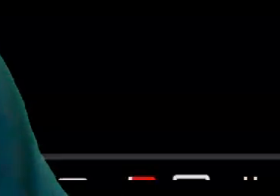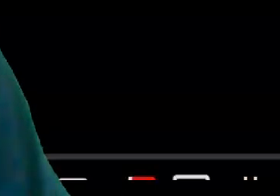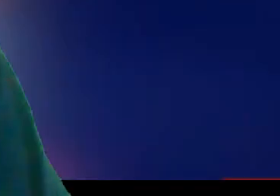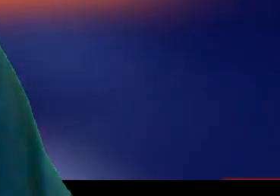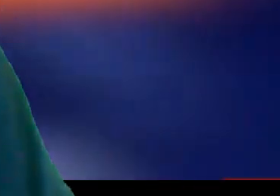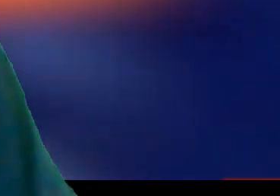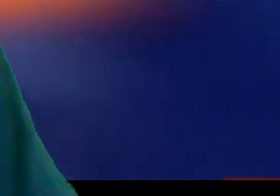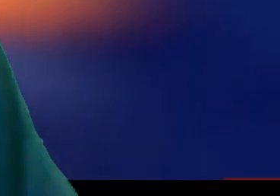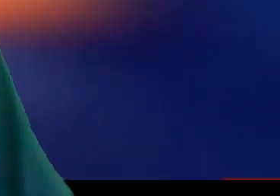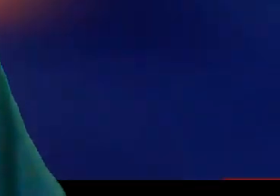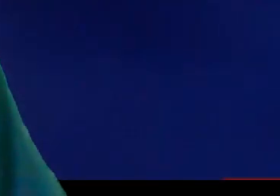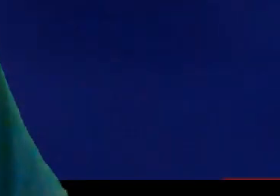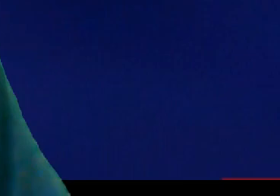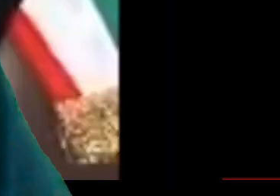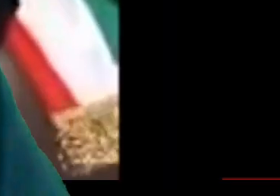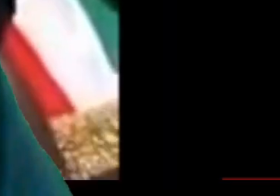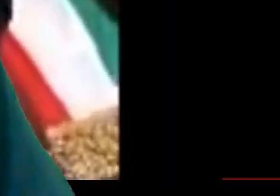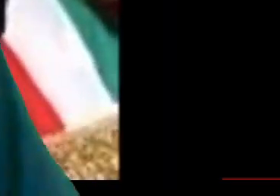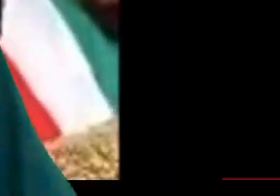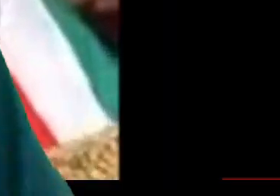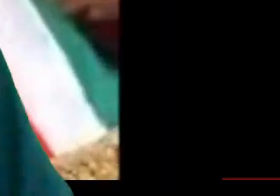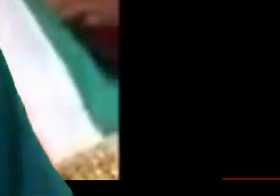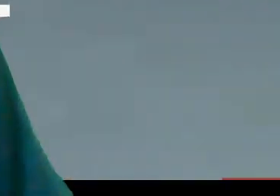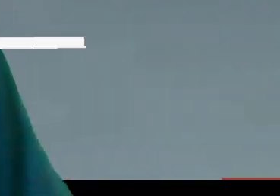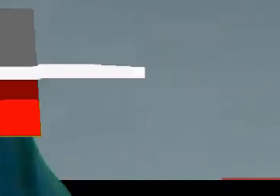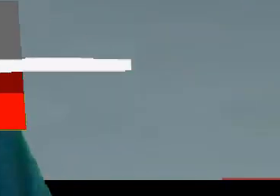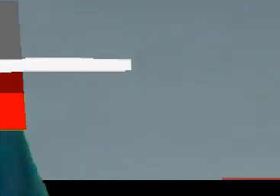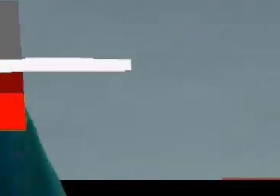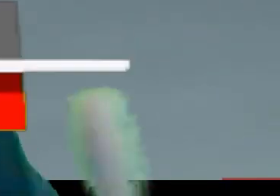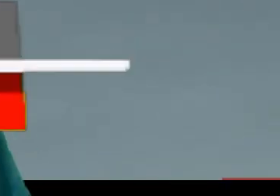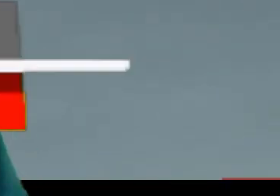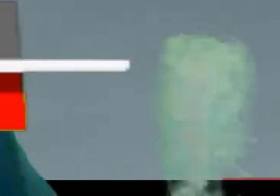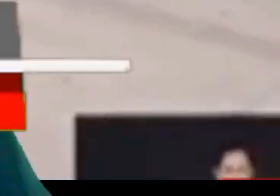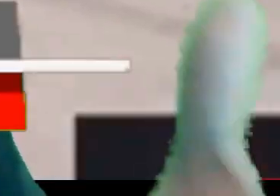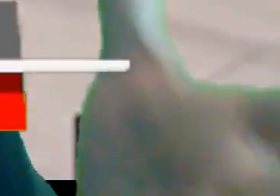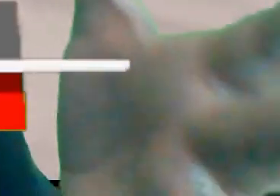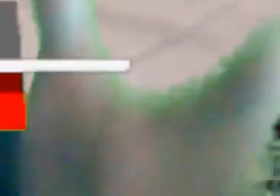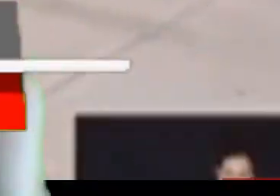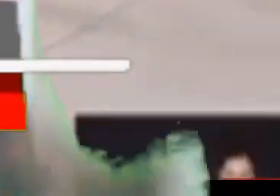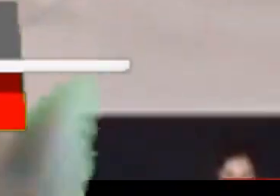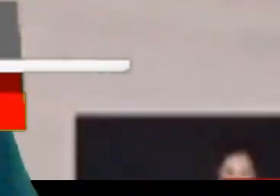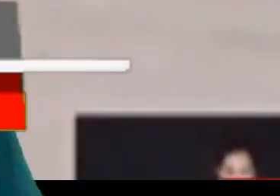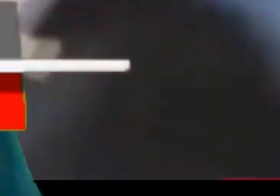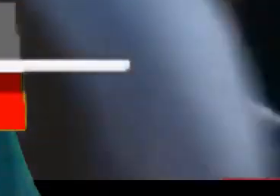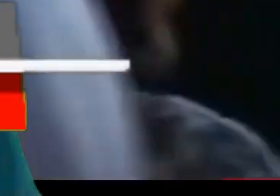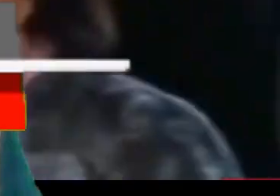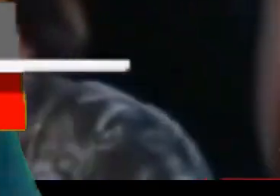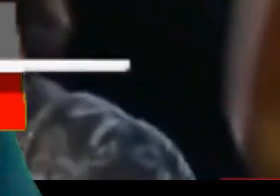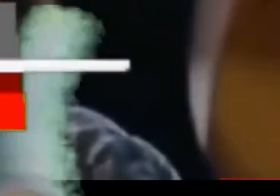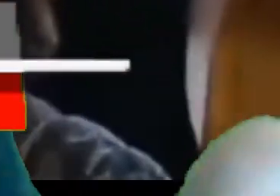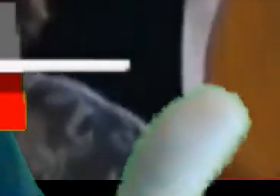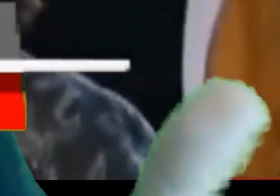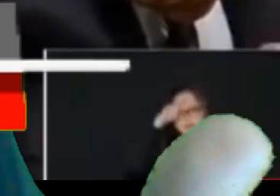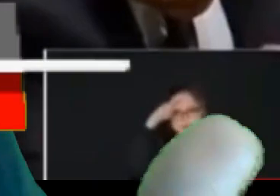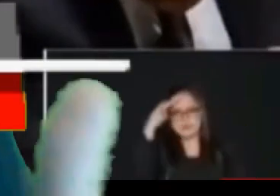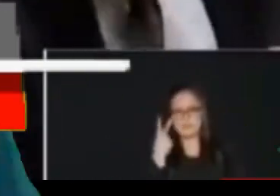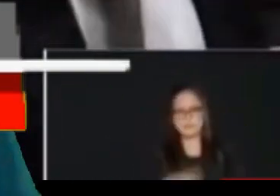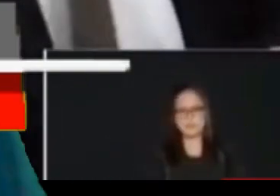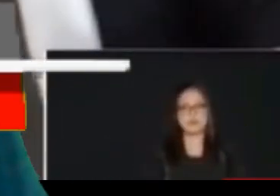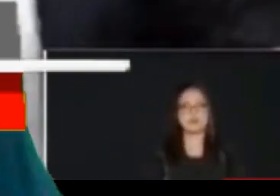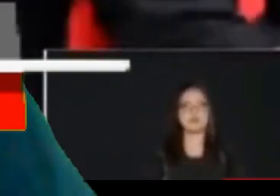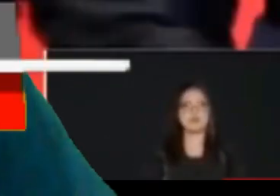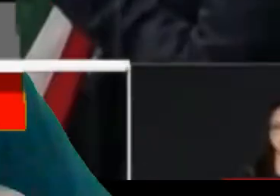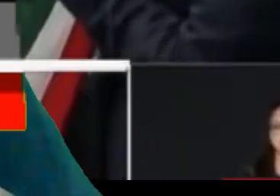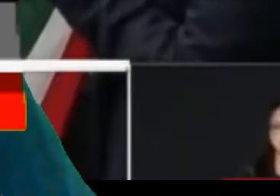ahorita se me fue el nombre, pero bueno, pero si sí me entienden, o sea, ellos mismos que ya se dedicaban a eso del